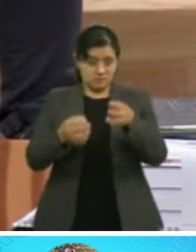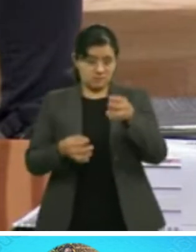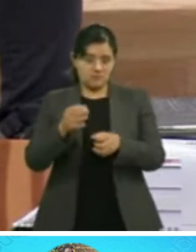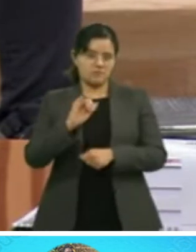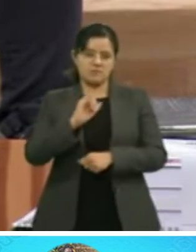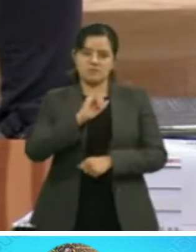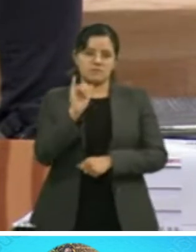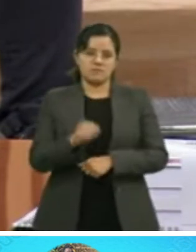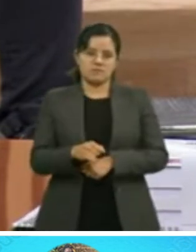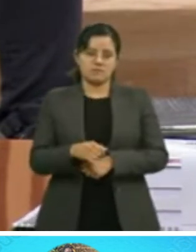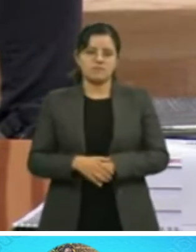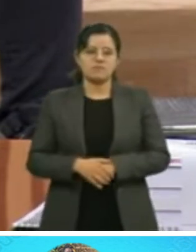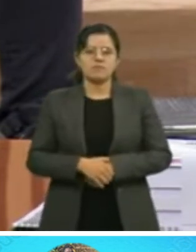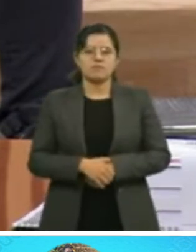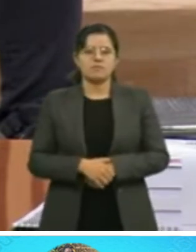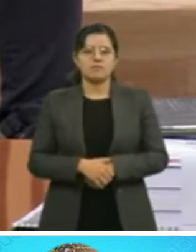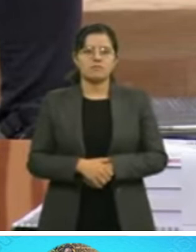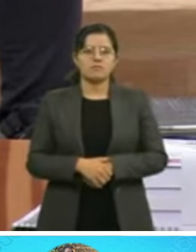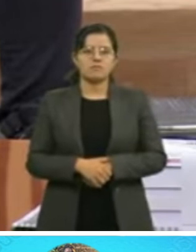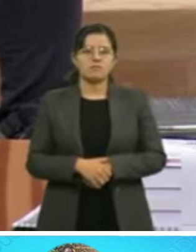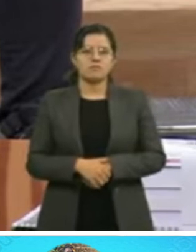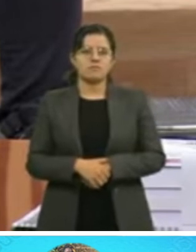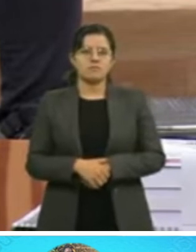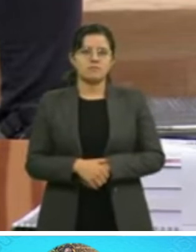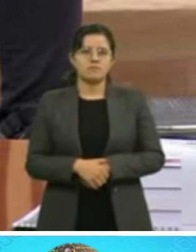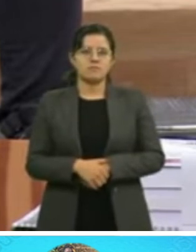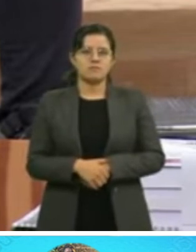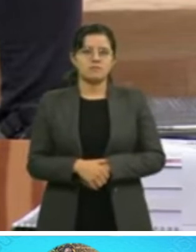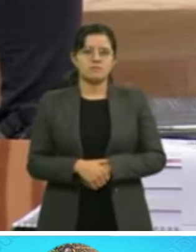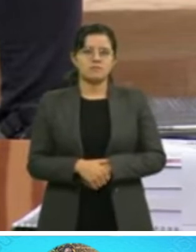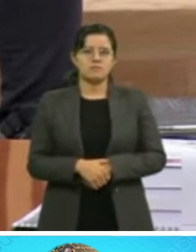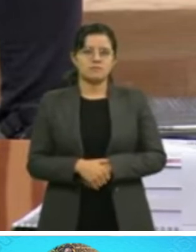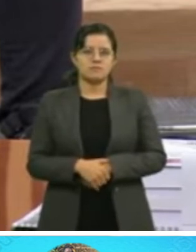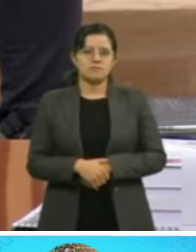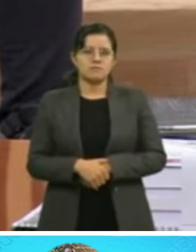Y por lo tanto, se trata de